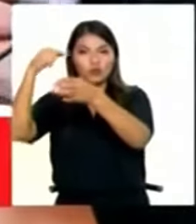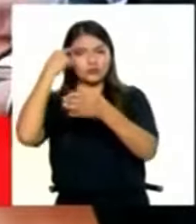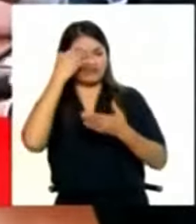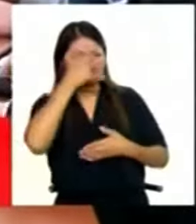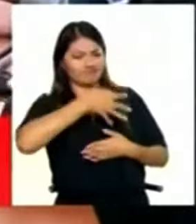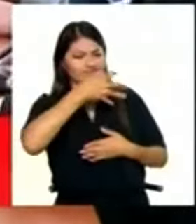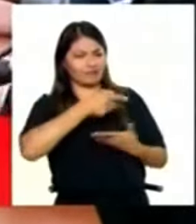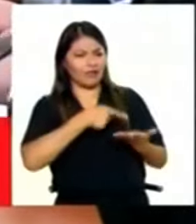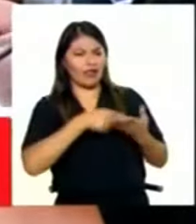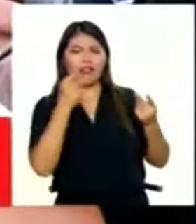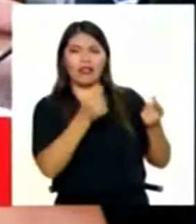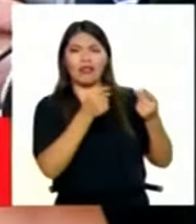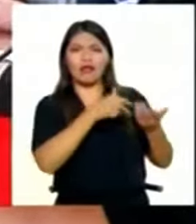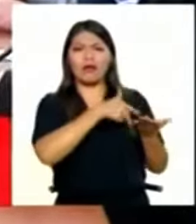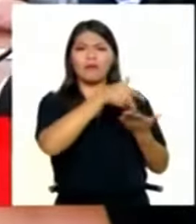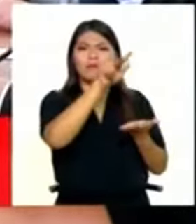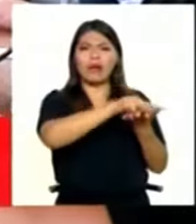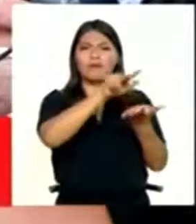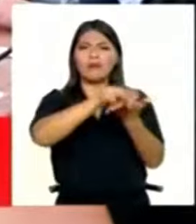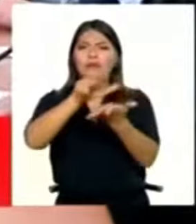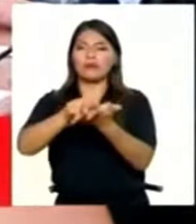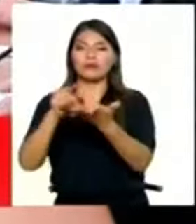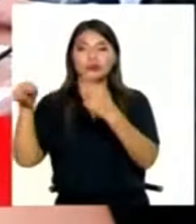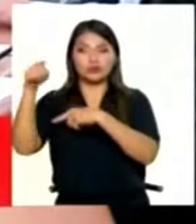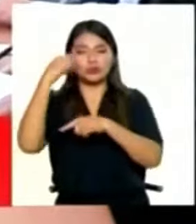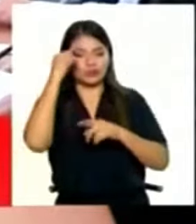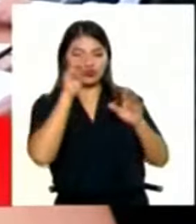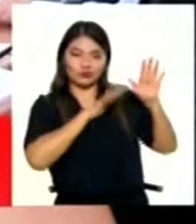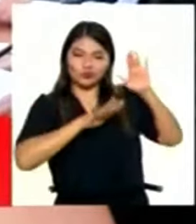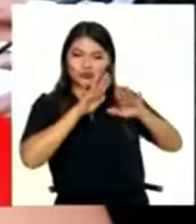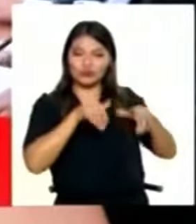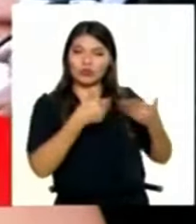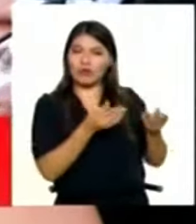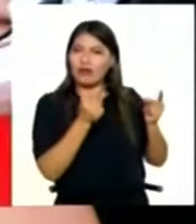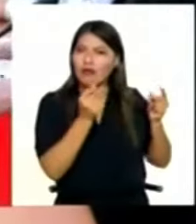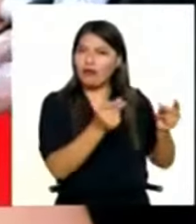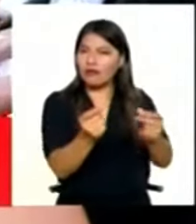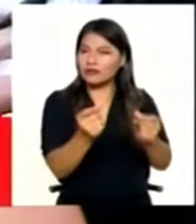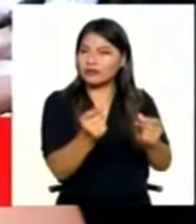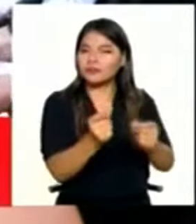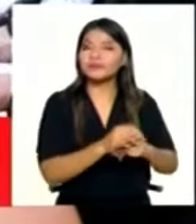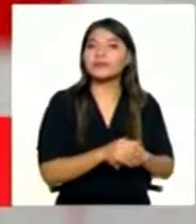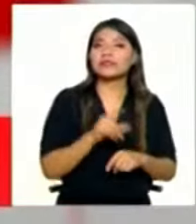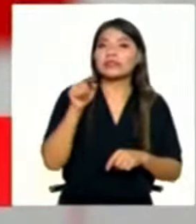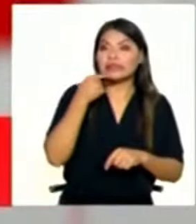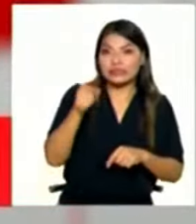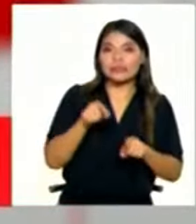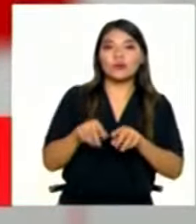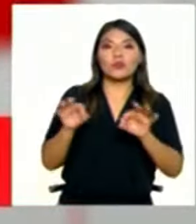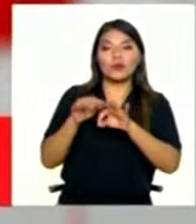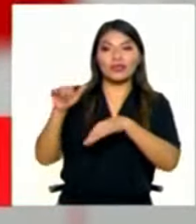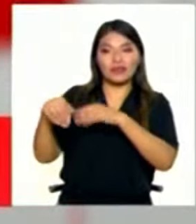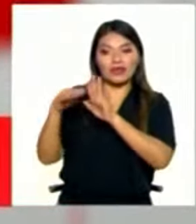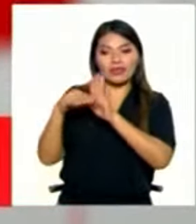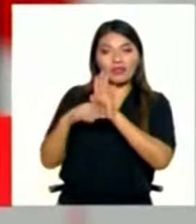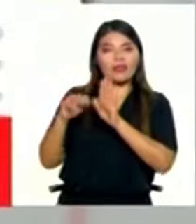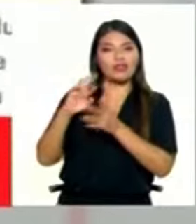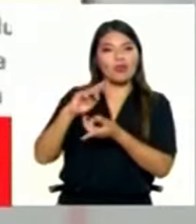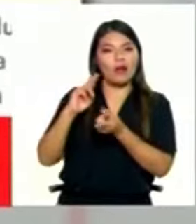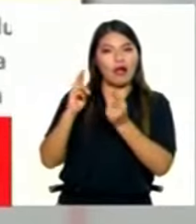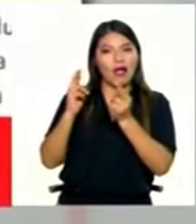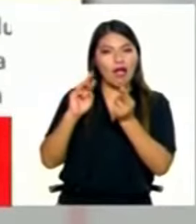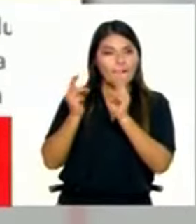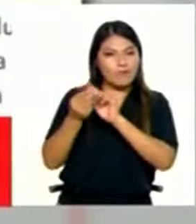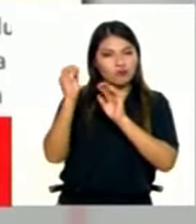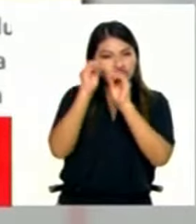la celeridad con la que se ha dado luz verde a la iniciativa. A través de un comunicado, consideran que este tipo de reformas deben